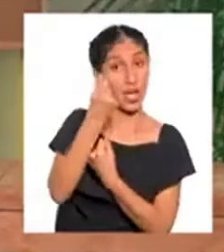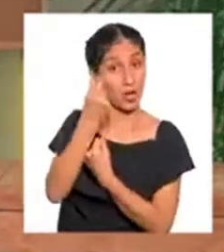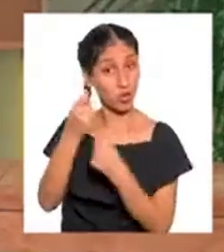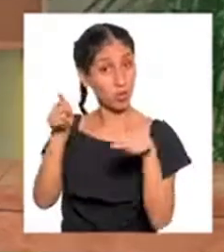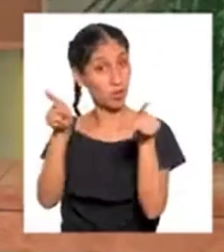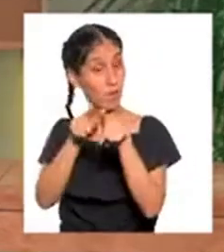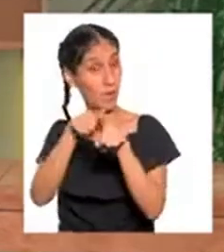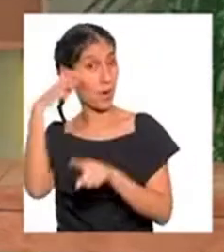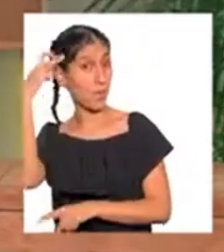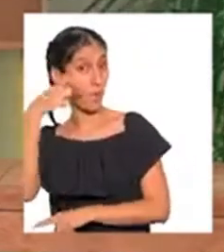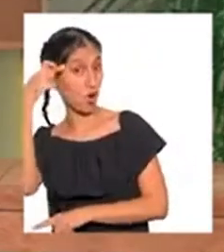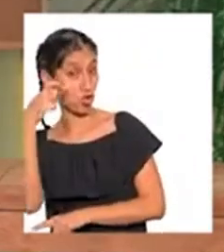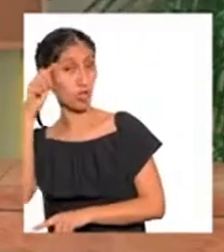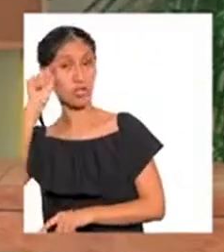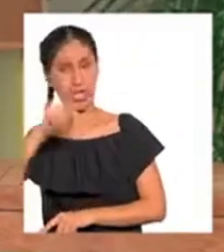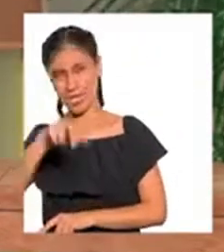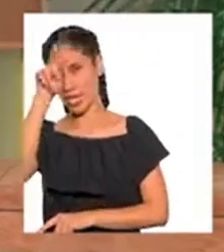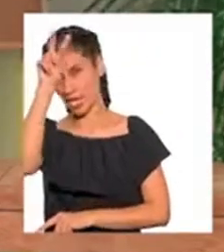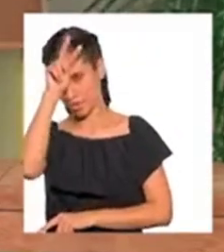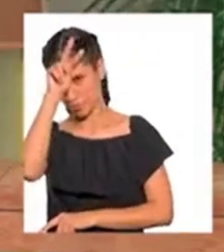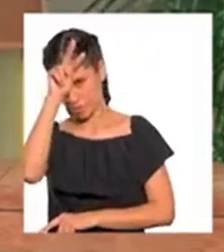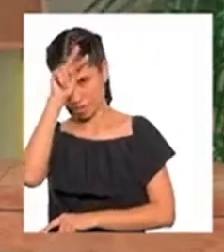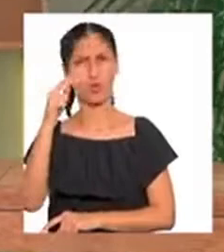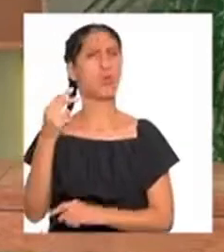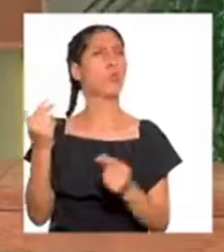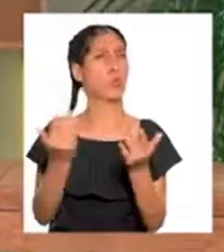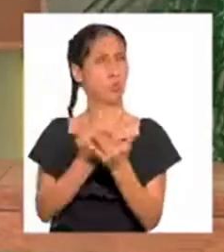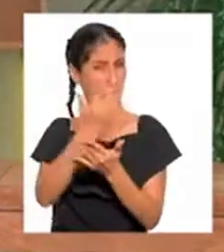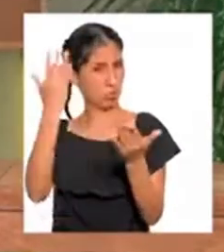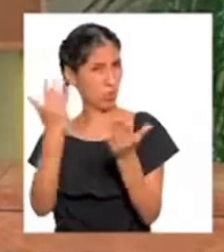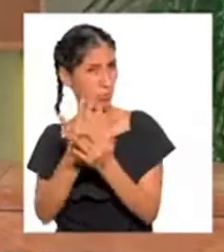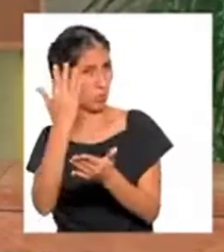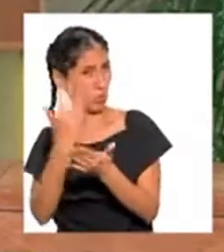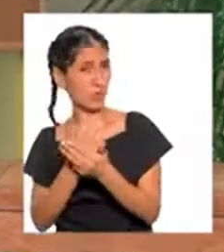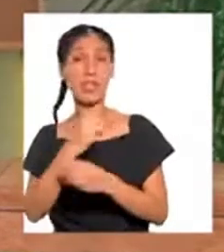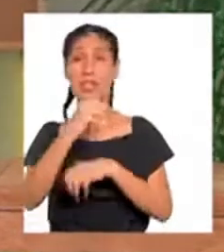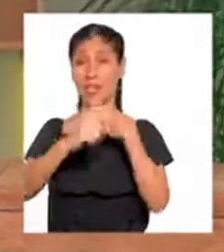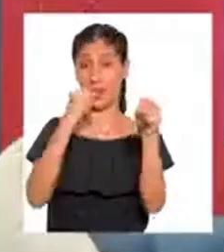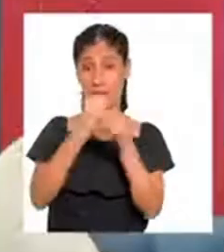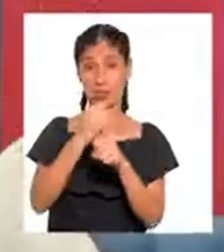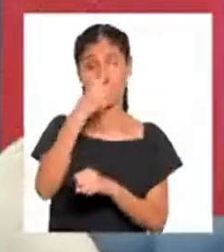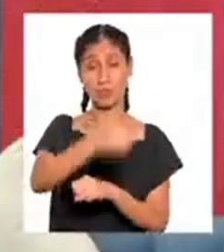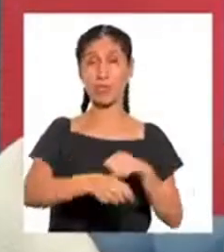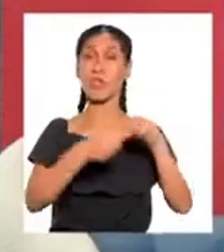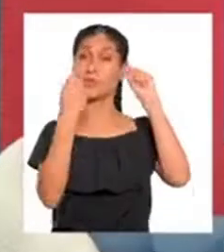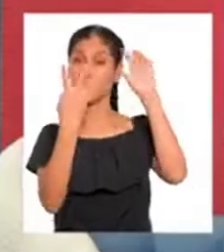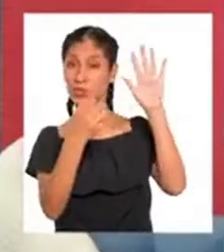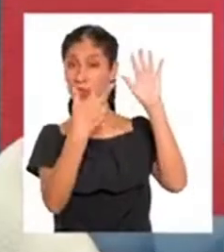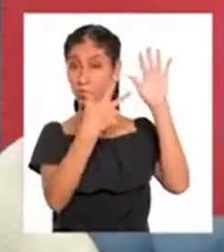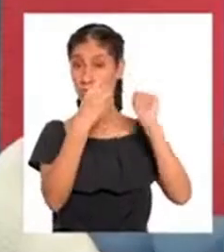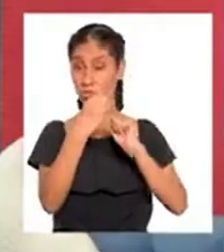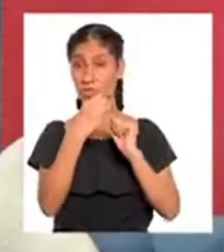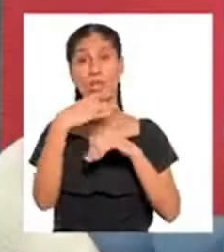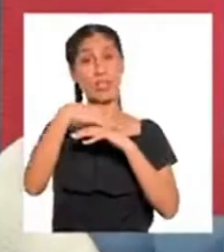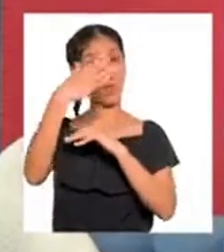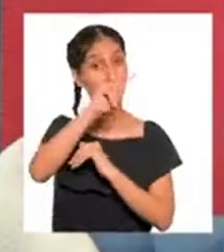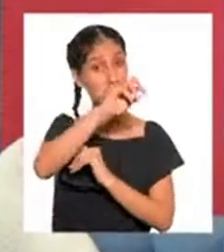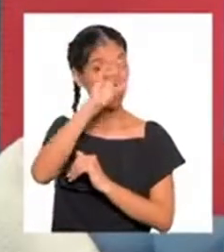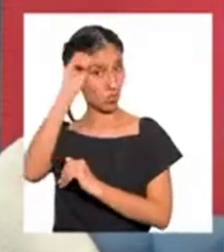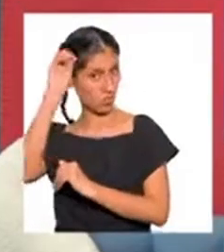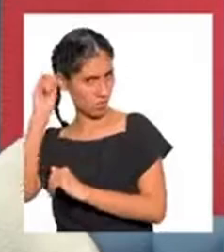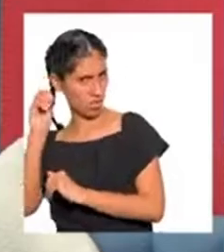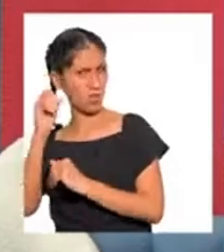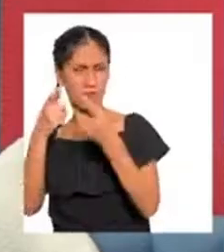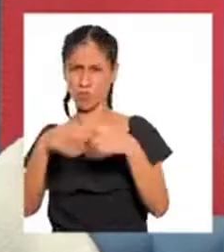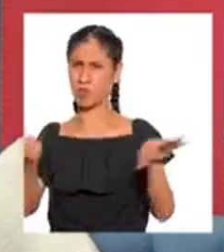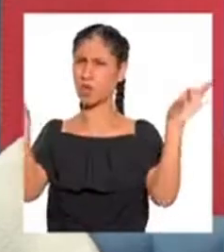problemas de salud que tuvo nuestro país entre los años 1980 y 2000. ¡Qué bien! Eso nos va a permitir comprender